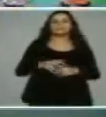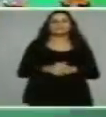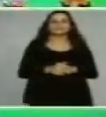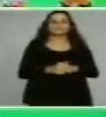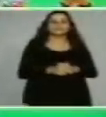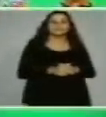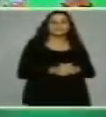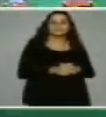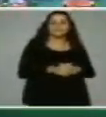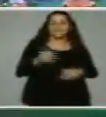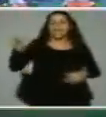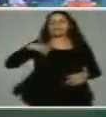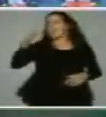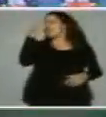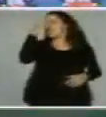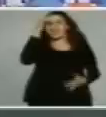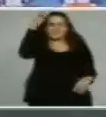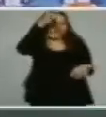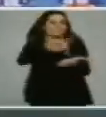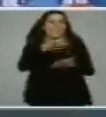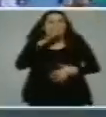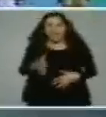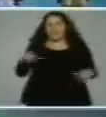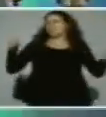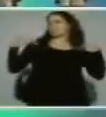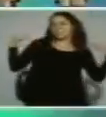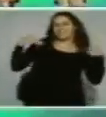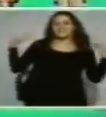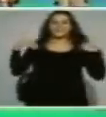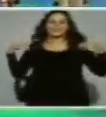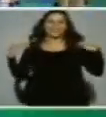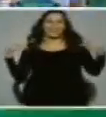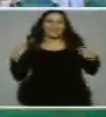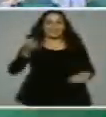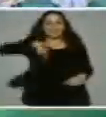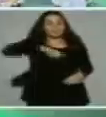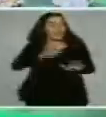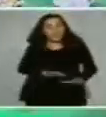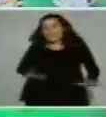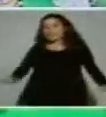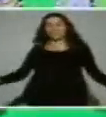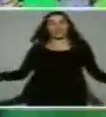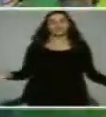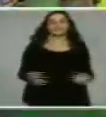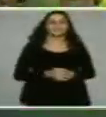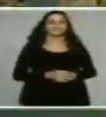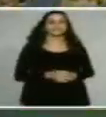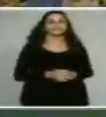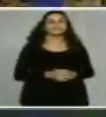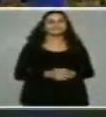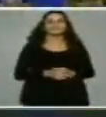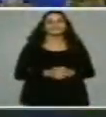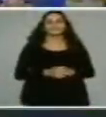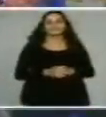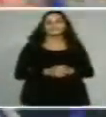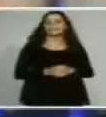ya llegó nuestro Carnaval y vamos a disfrutar Somos niños De